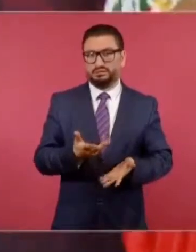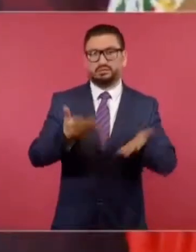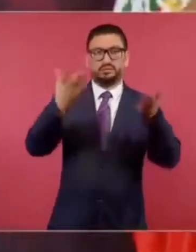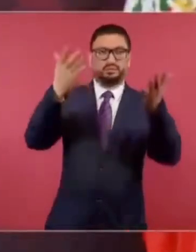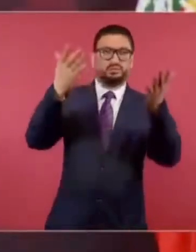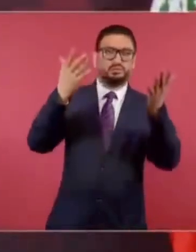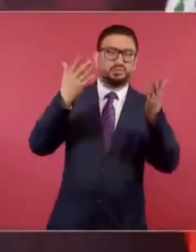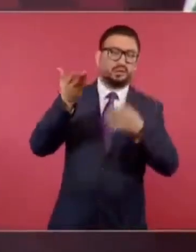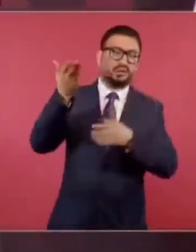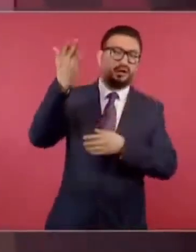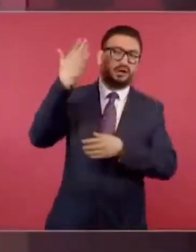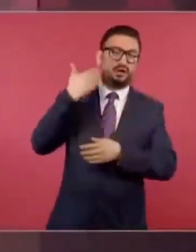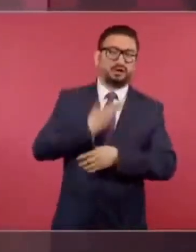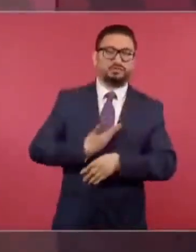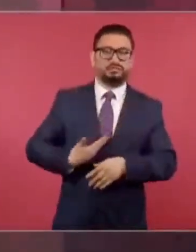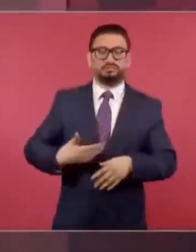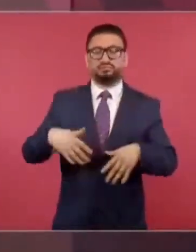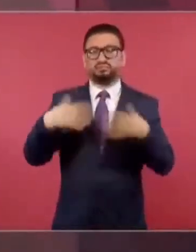O